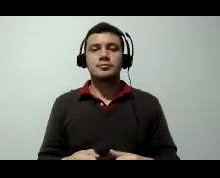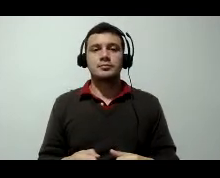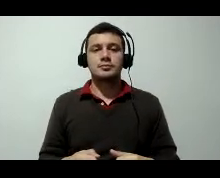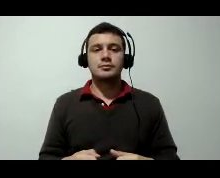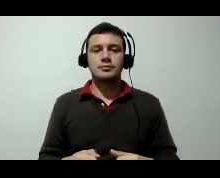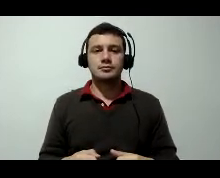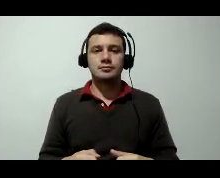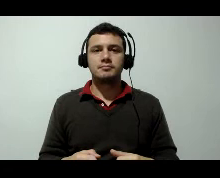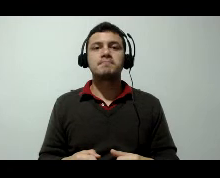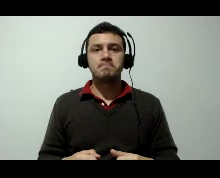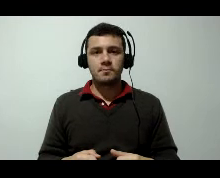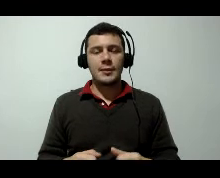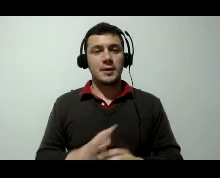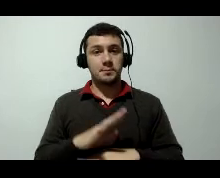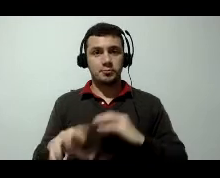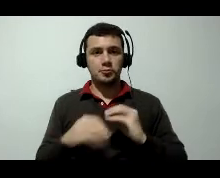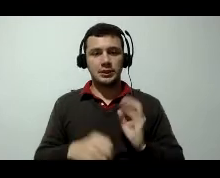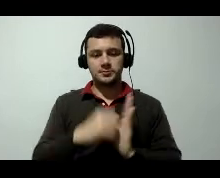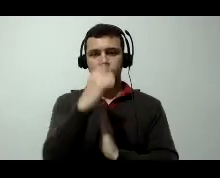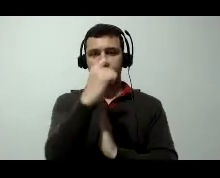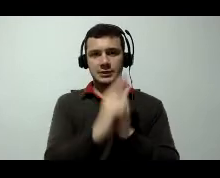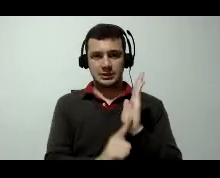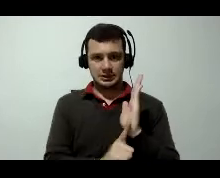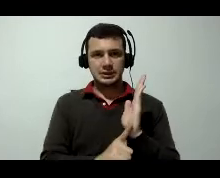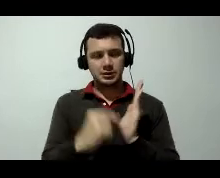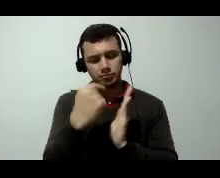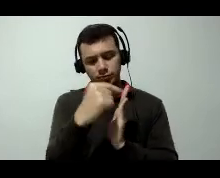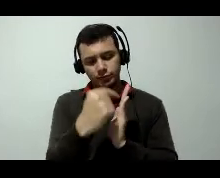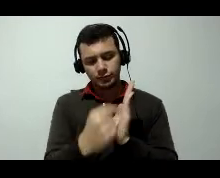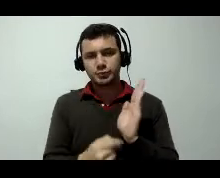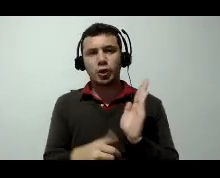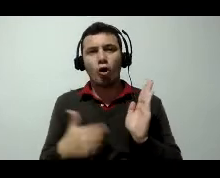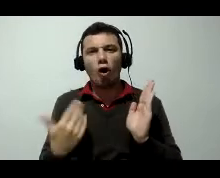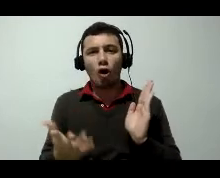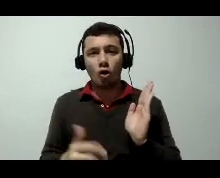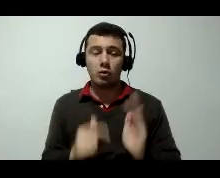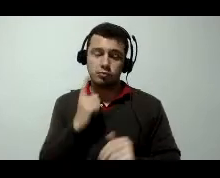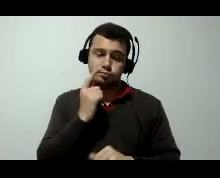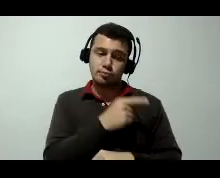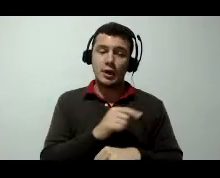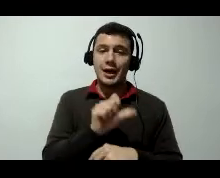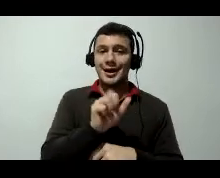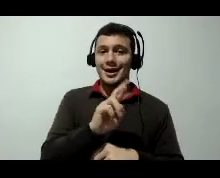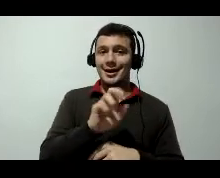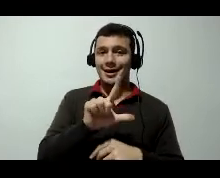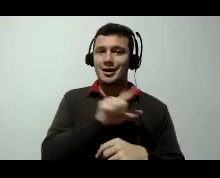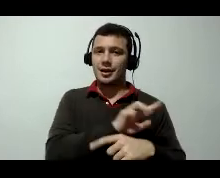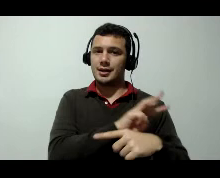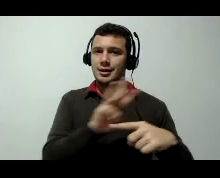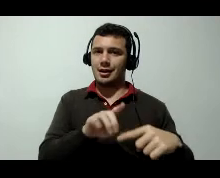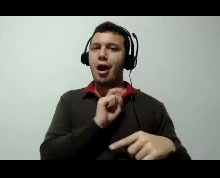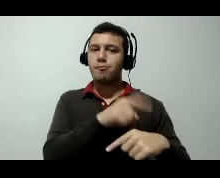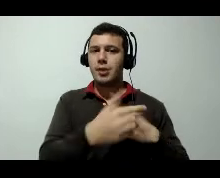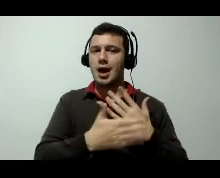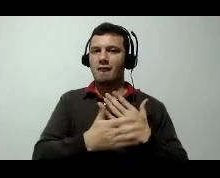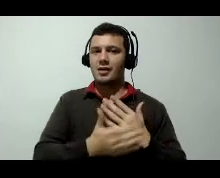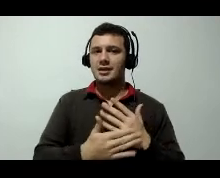Listas de chequeo, José Elber, en la página de ARL hay listas de chequeo para verificación de los protocolos de